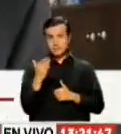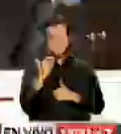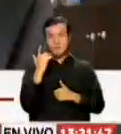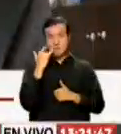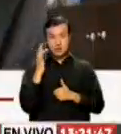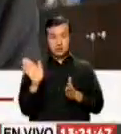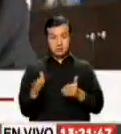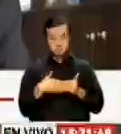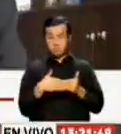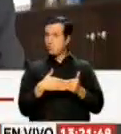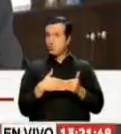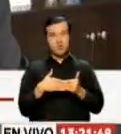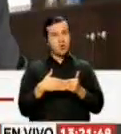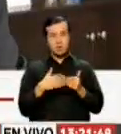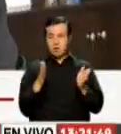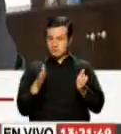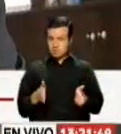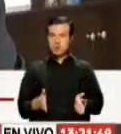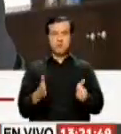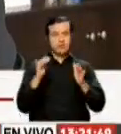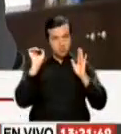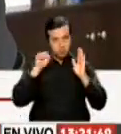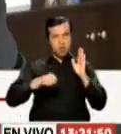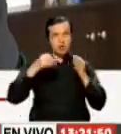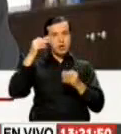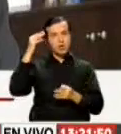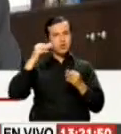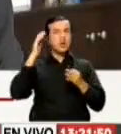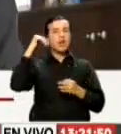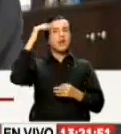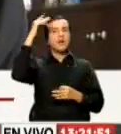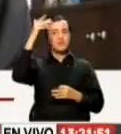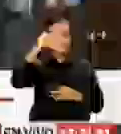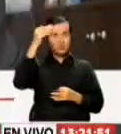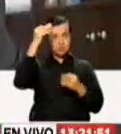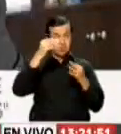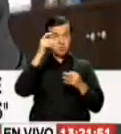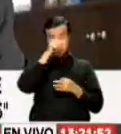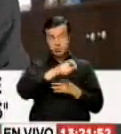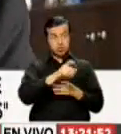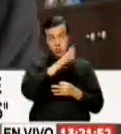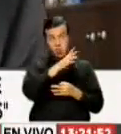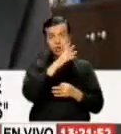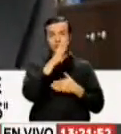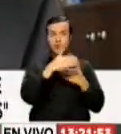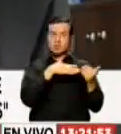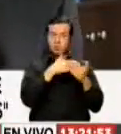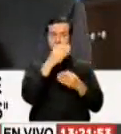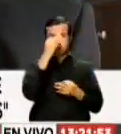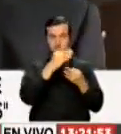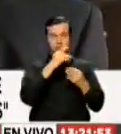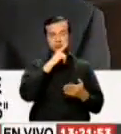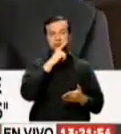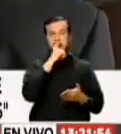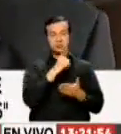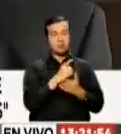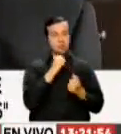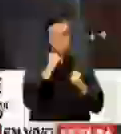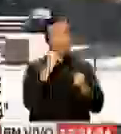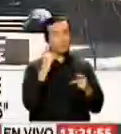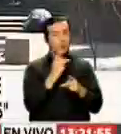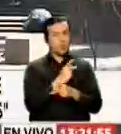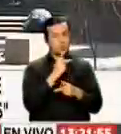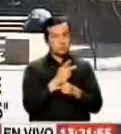prescribe y es susceptible de ser juzgado inclusive en ausencia. Es un hecho extremadamente